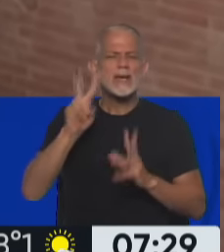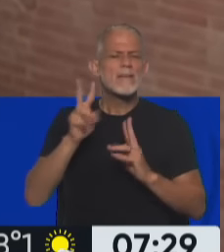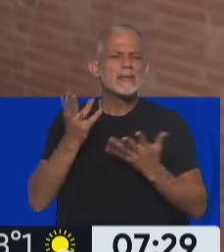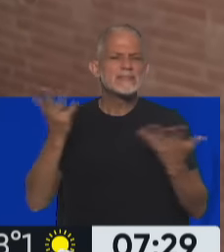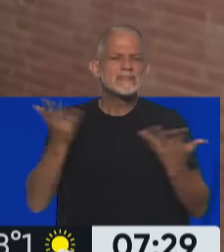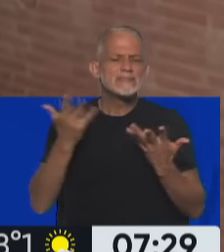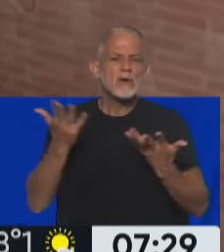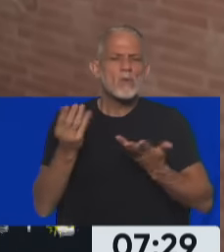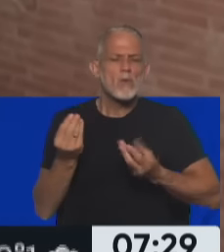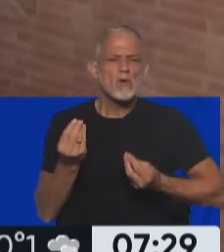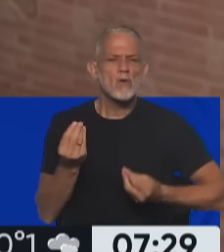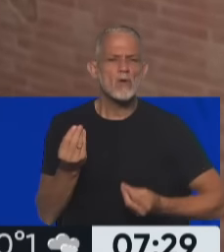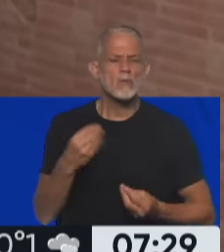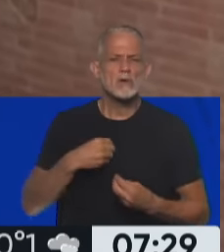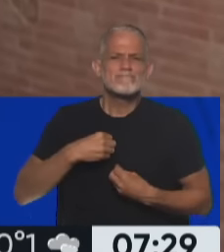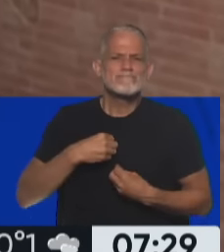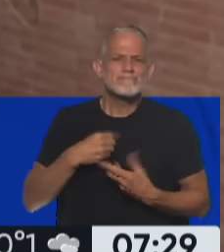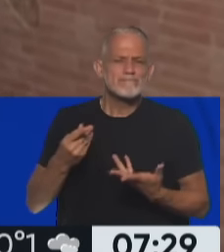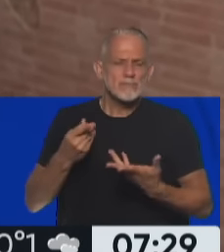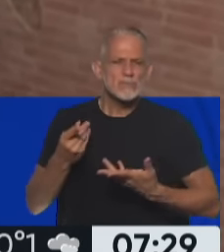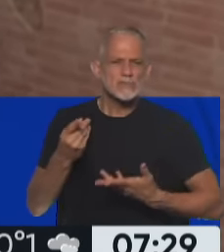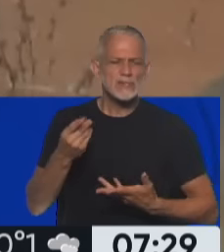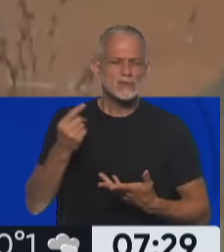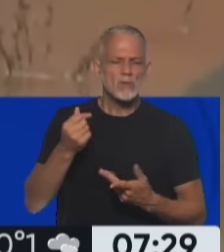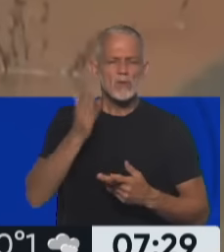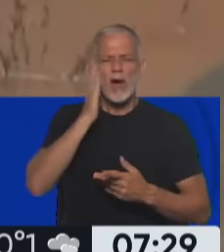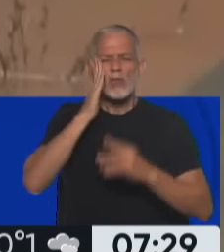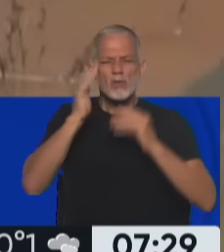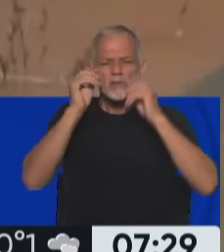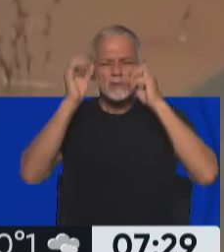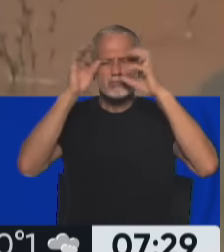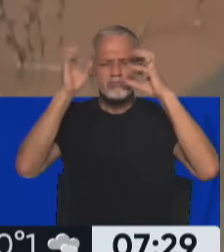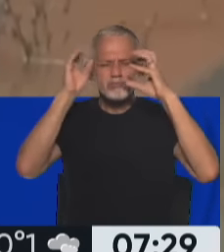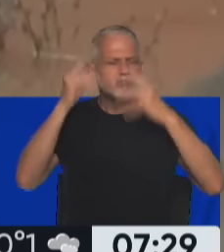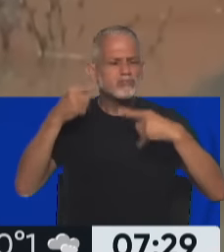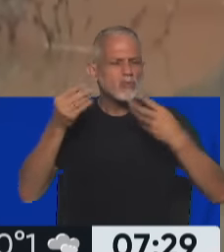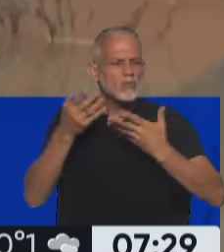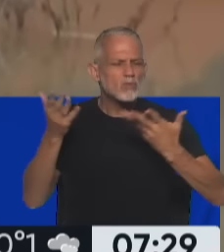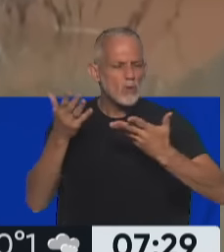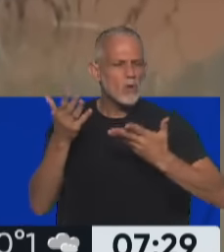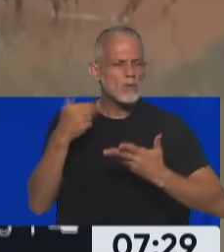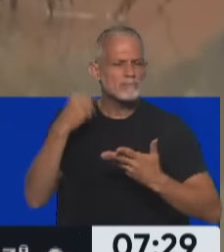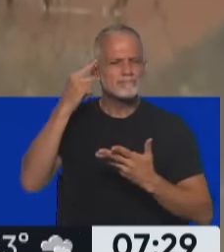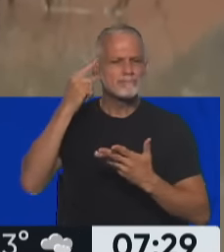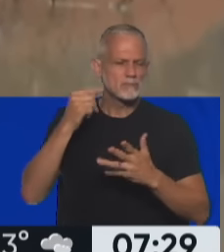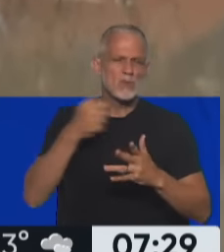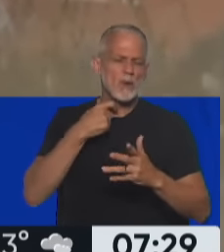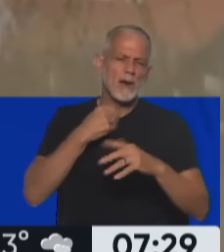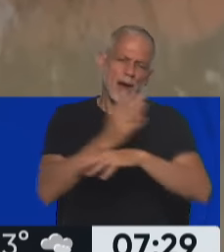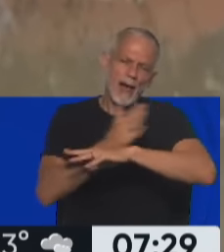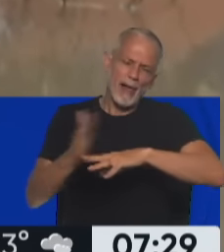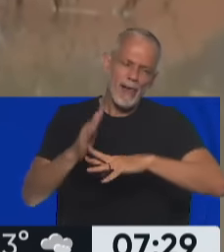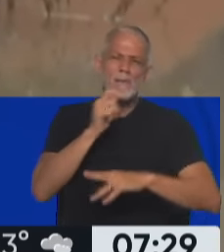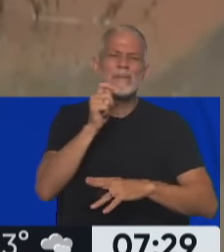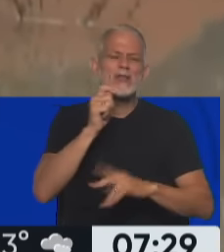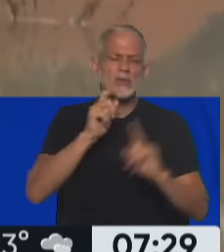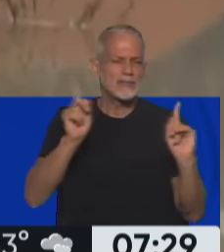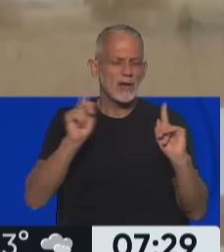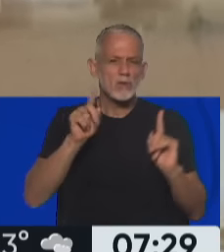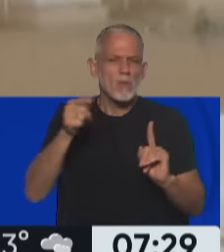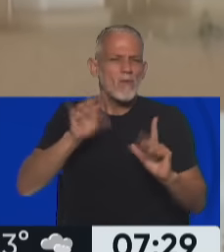¿Qué imágenes te llevas cuando te vas a dormir a la noche? Más allá de lo que nos puedas contar, no queremos una crónica periodística, queremos